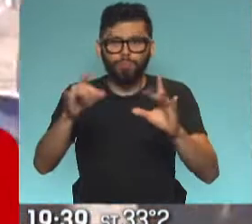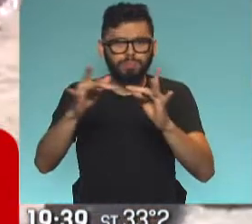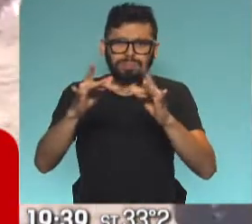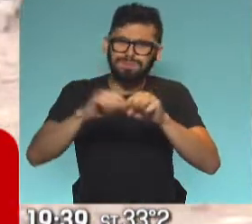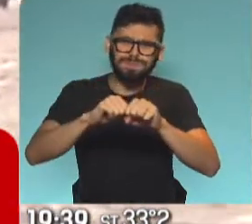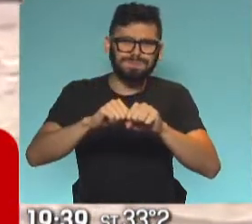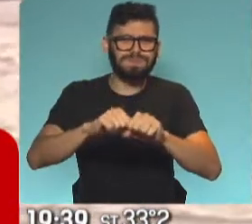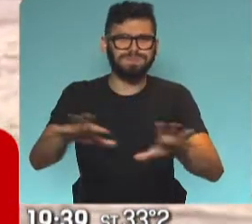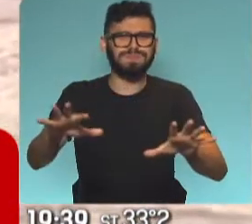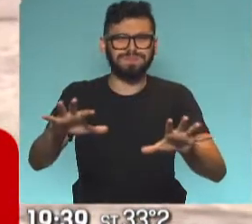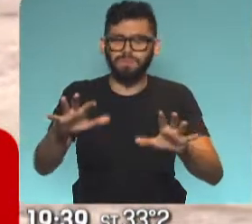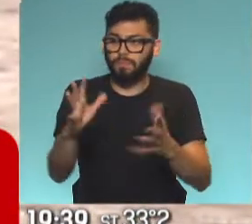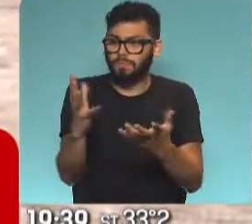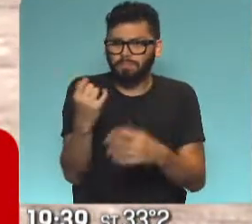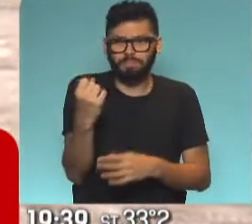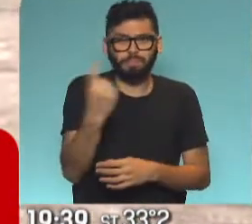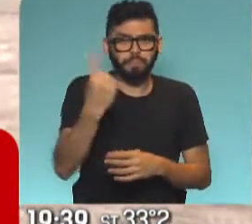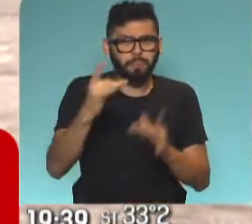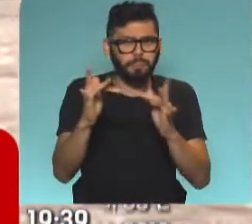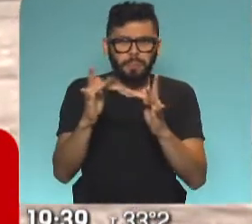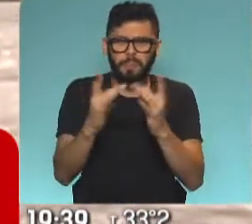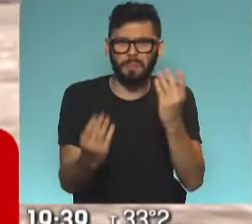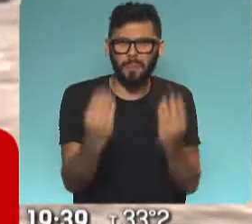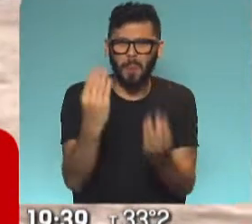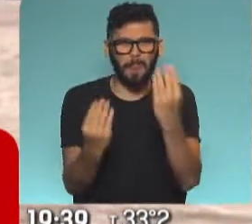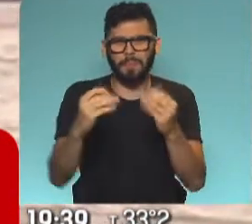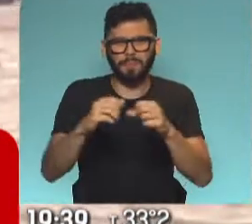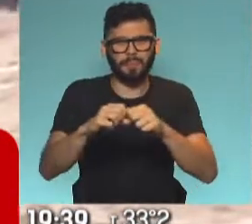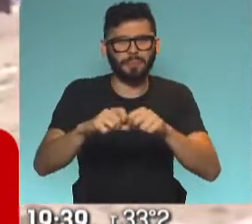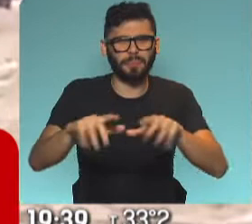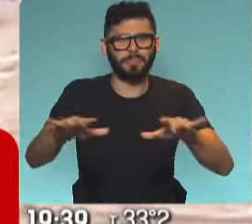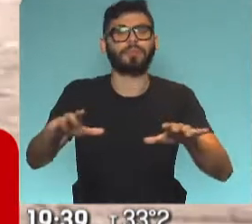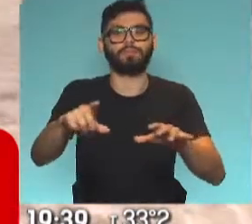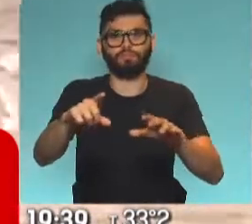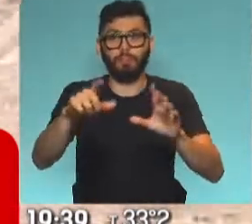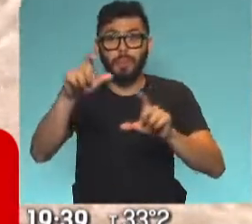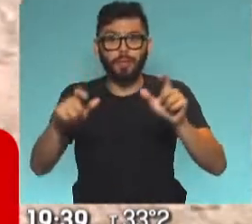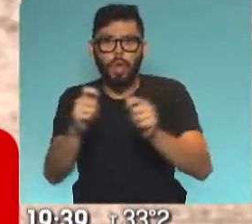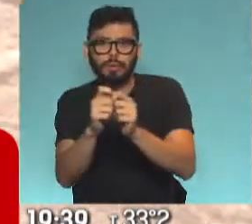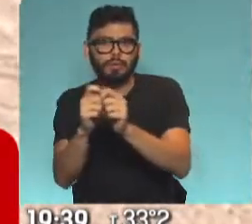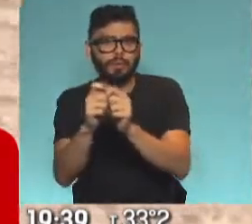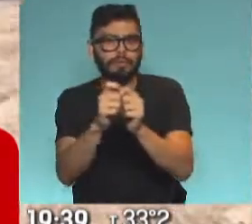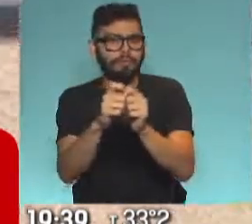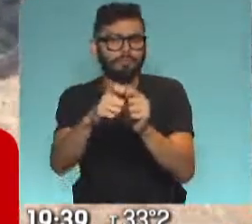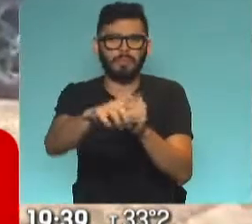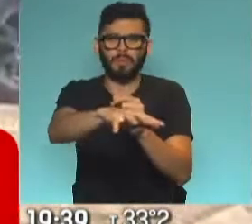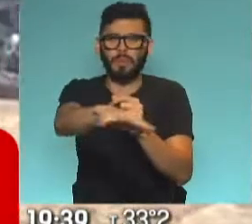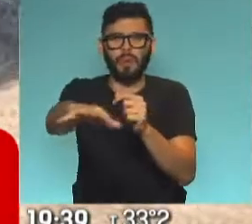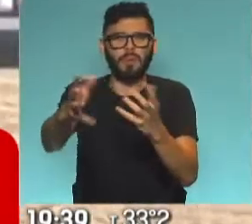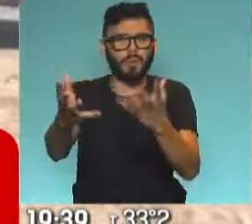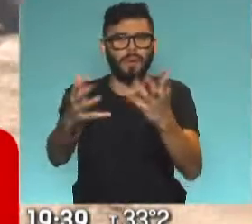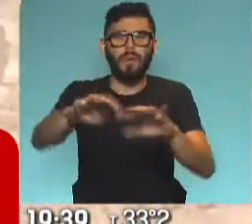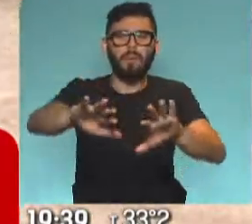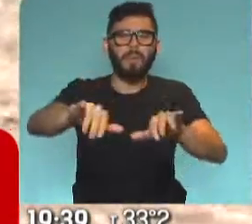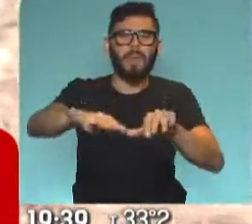viralizaron casi de inmediato en las redes. La gente tomó registro de lo que sucedía allí en el lugar ubicado en una playa